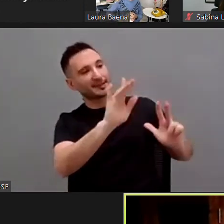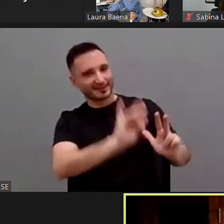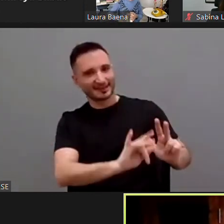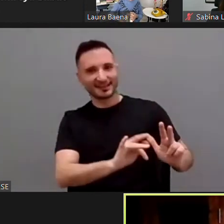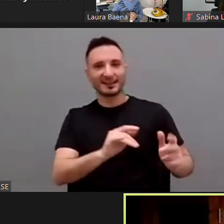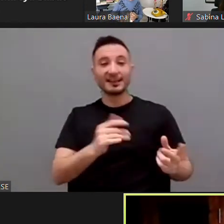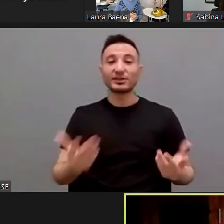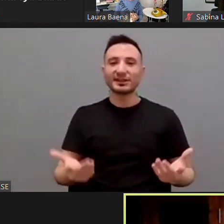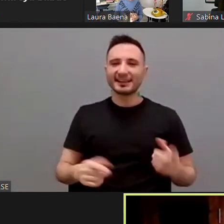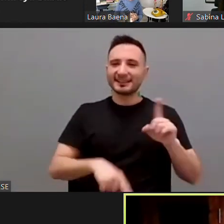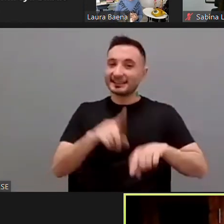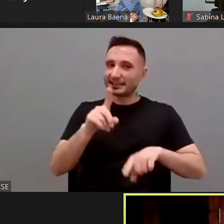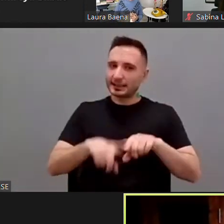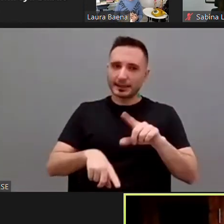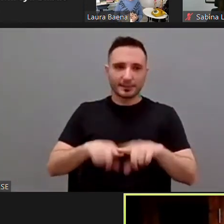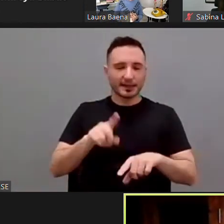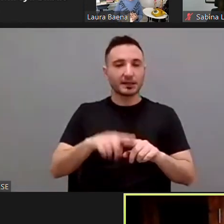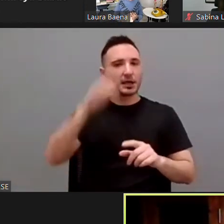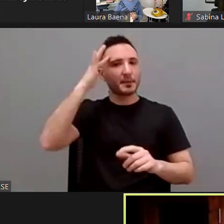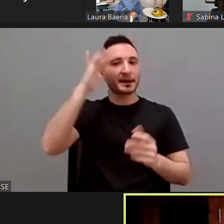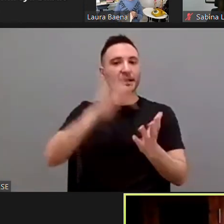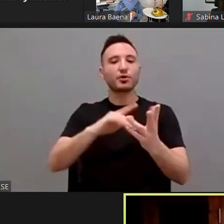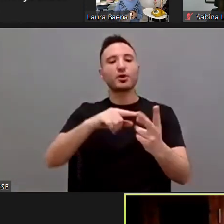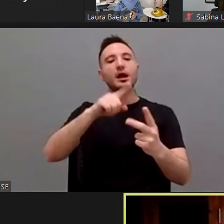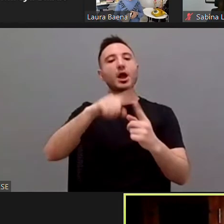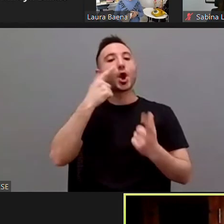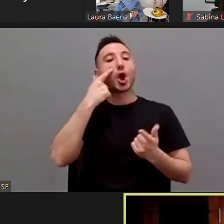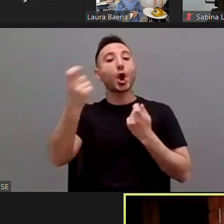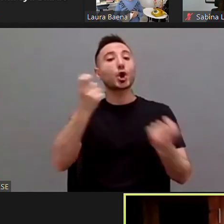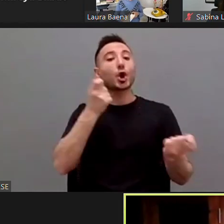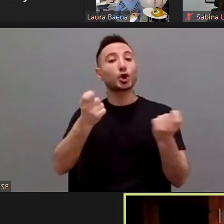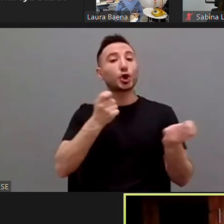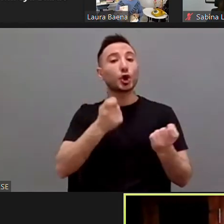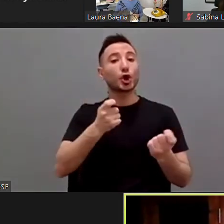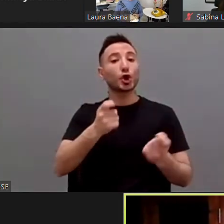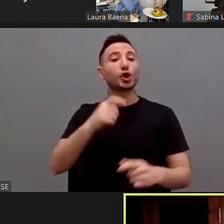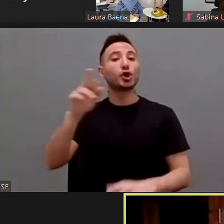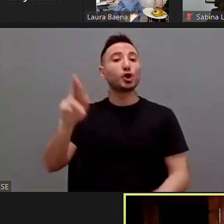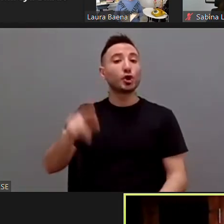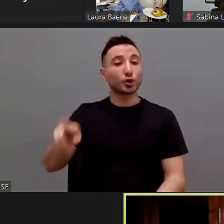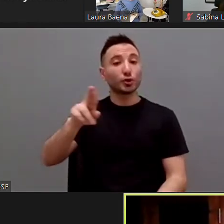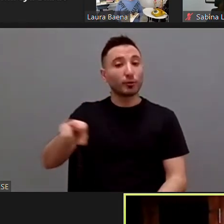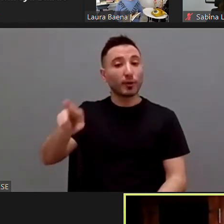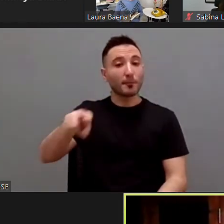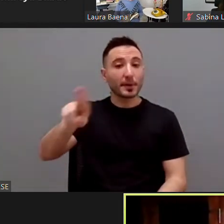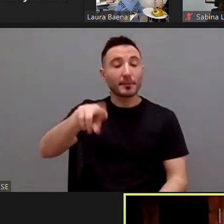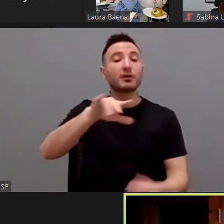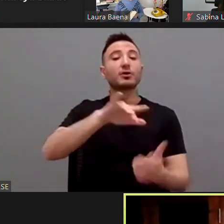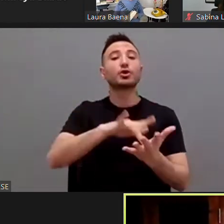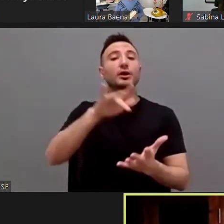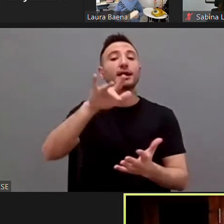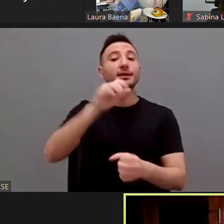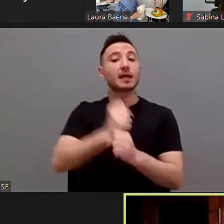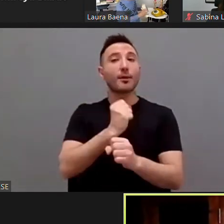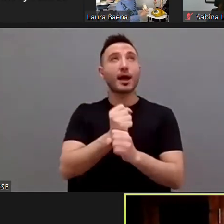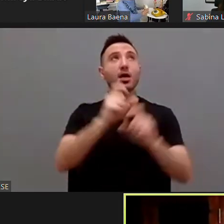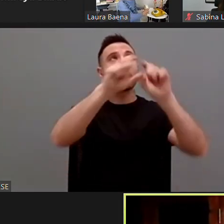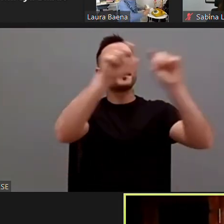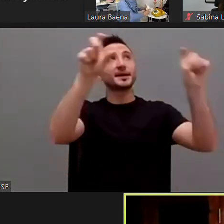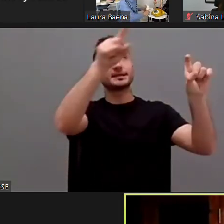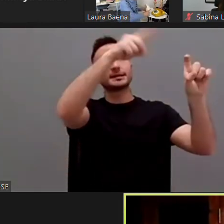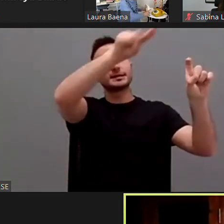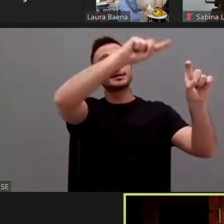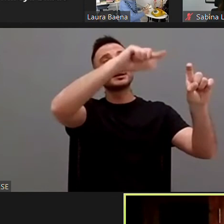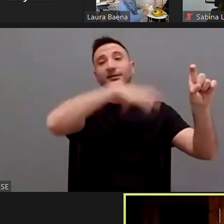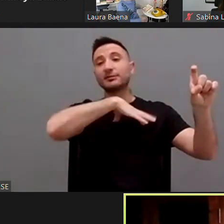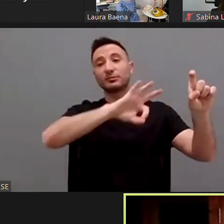inspección derivada de un control rutinario o incluso de una denuncia de representante de los trabajadores de que el empresario no está facilitando,